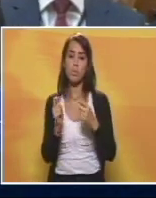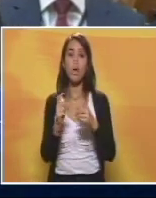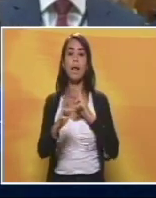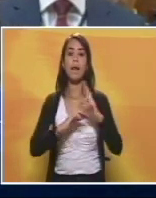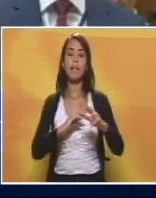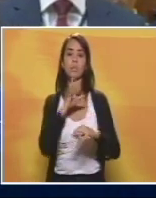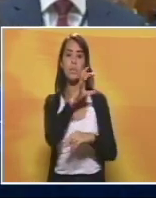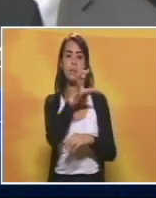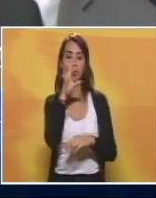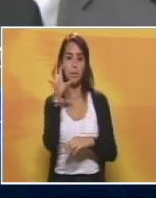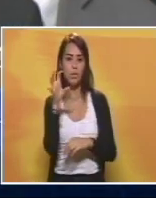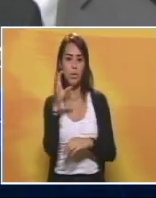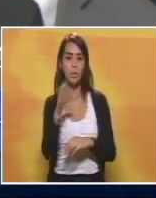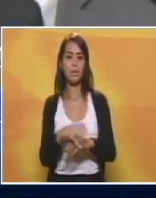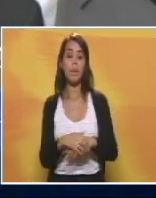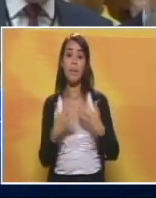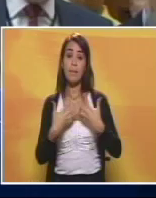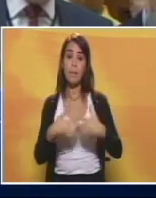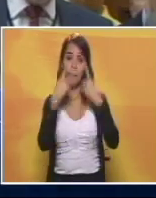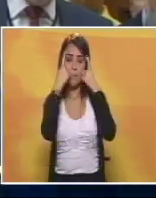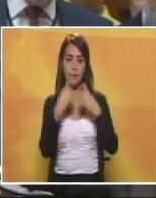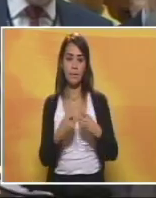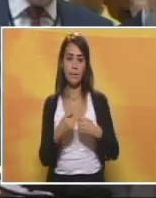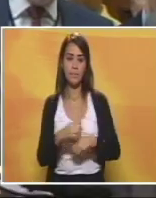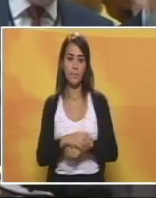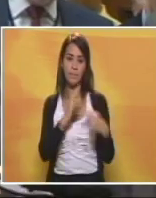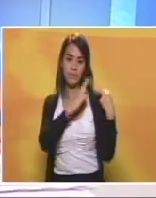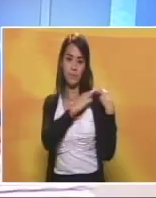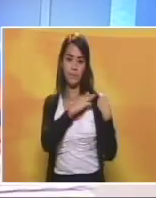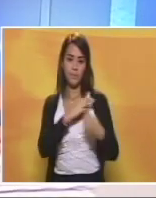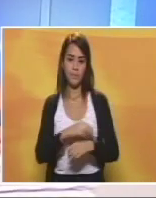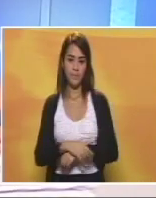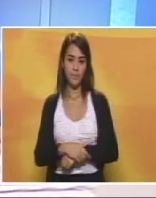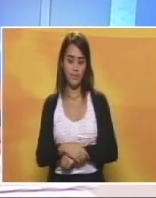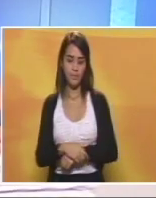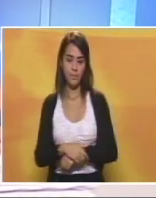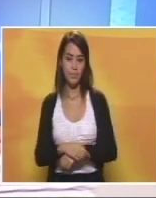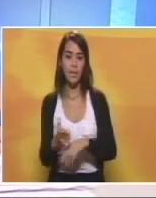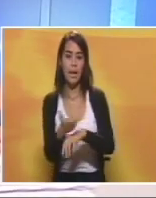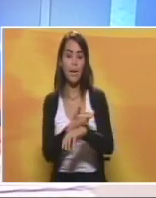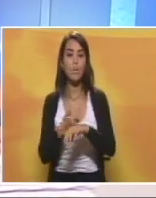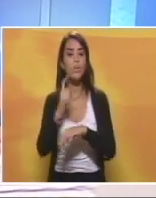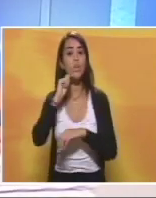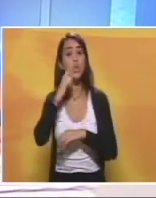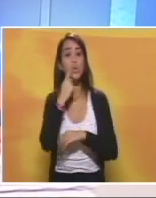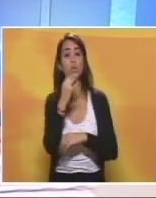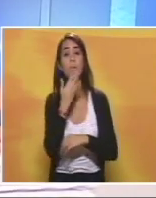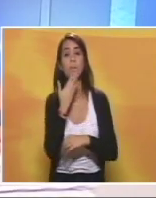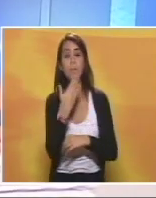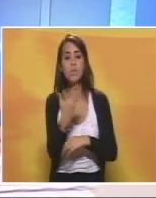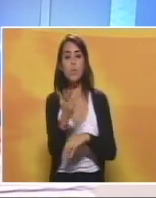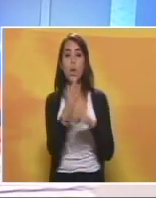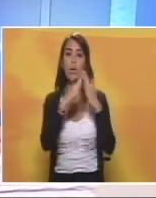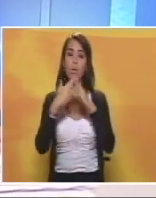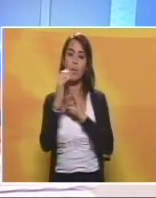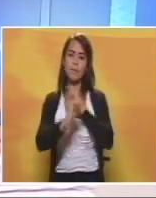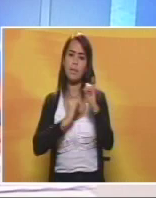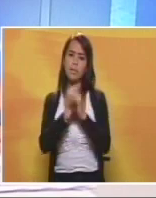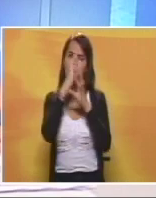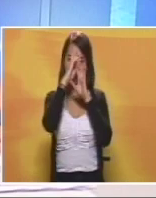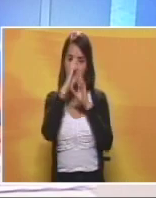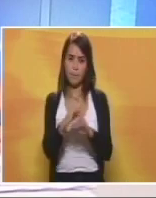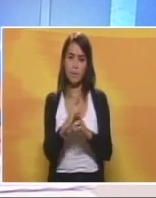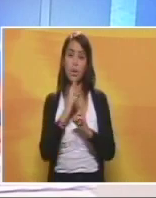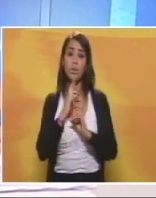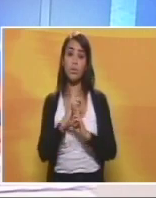relaciones exteriores de la cámara de representantes el gobierno ruso instó a la comunidad internacional a respetar